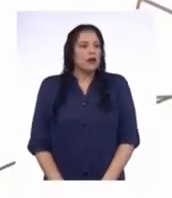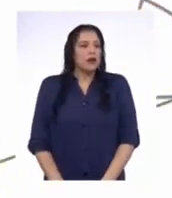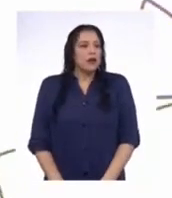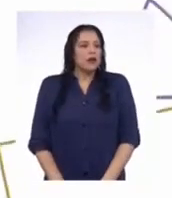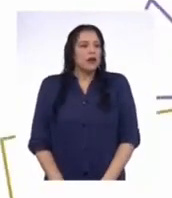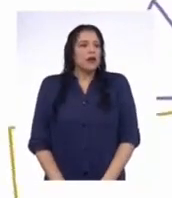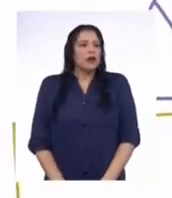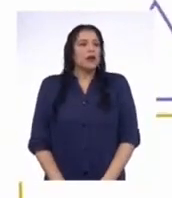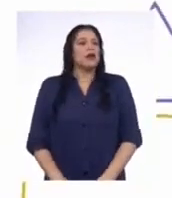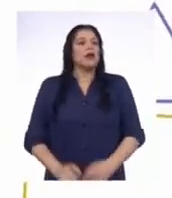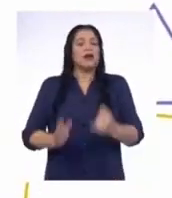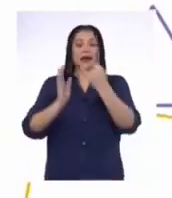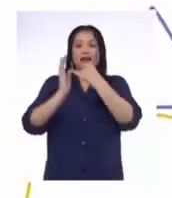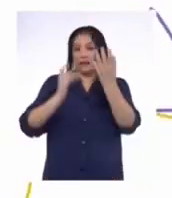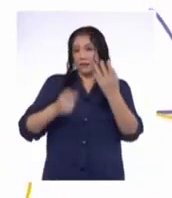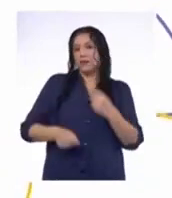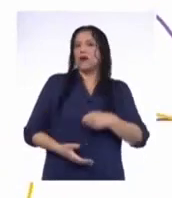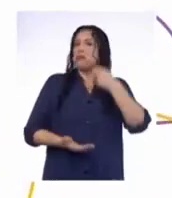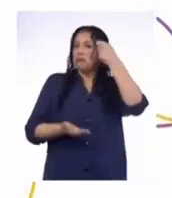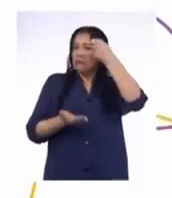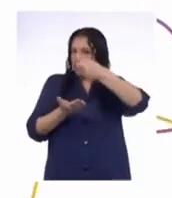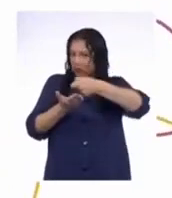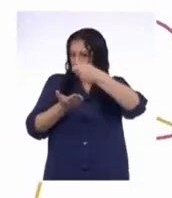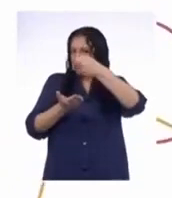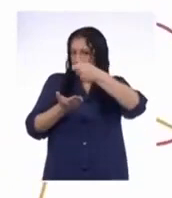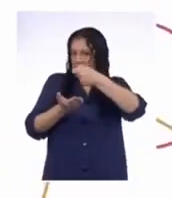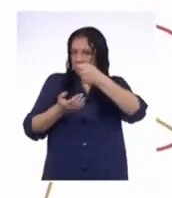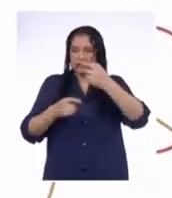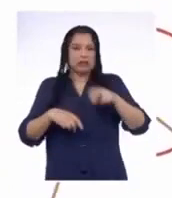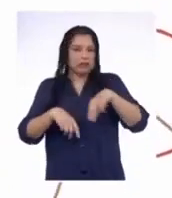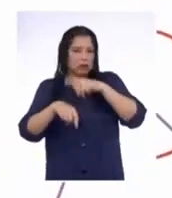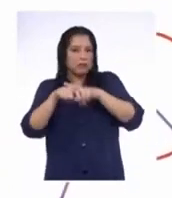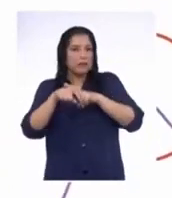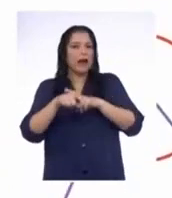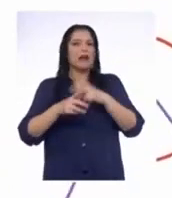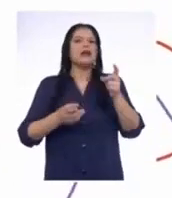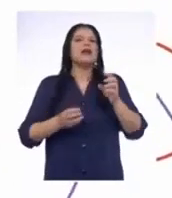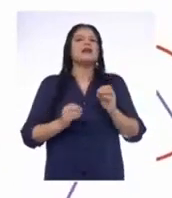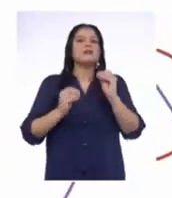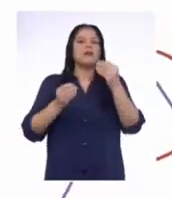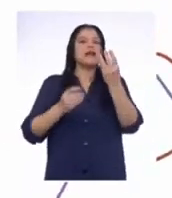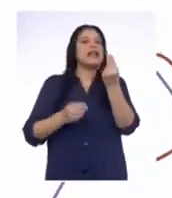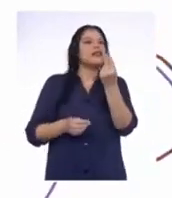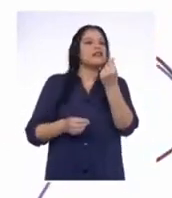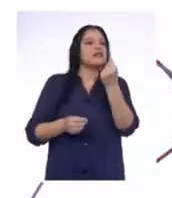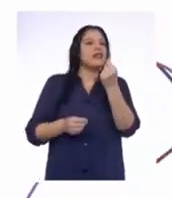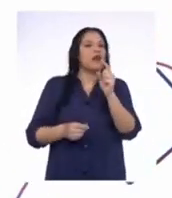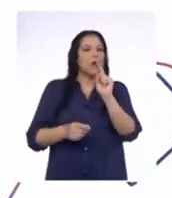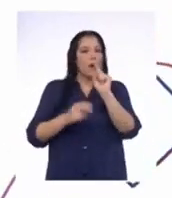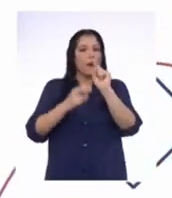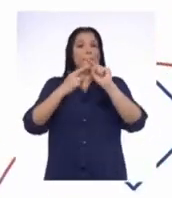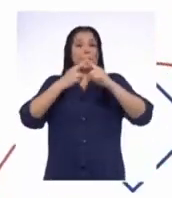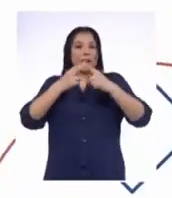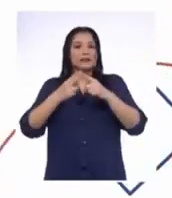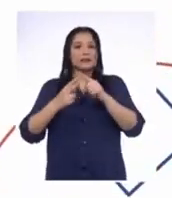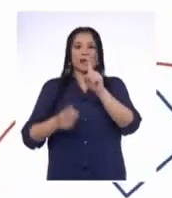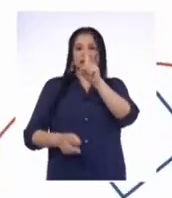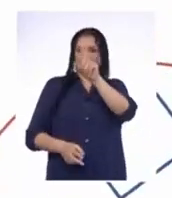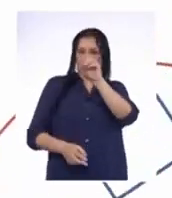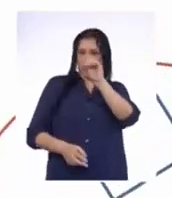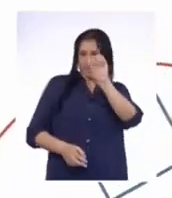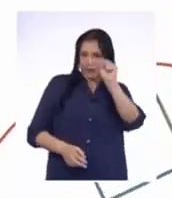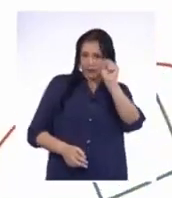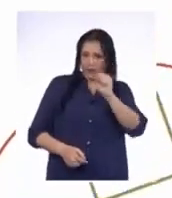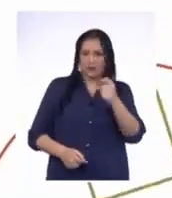En el diagrama del interés simple se puede observar que ingresa un capital de 100.000 soles